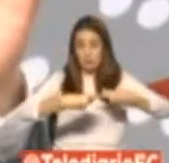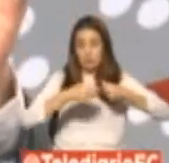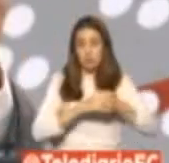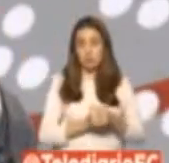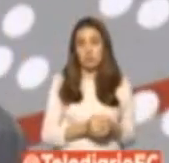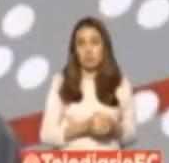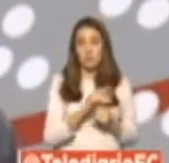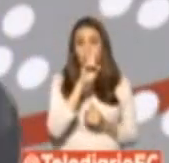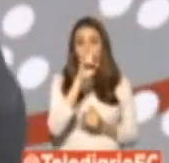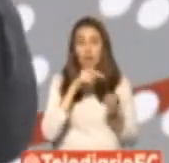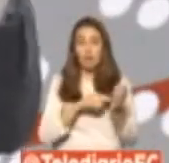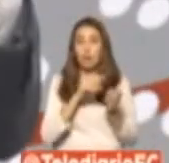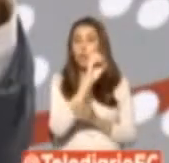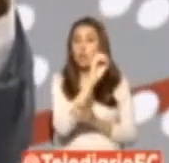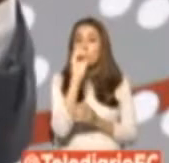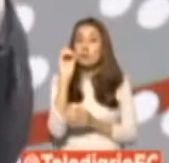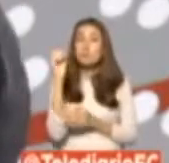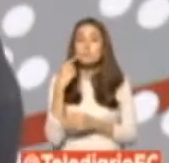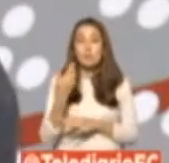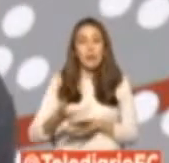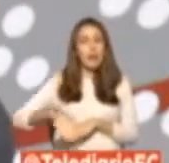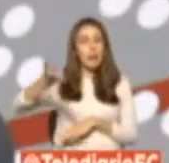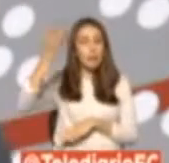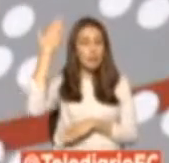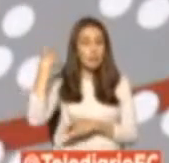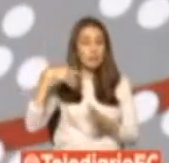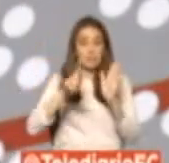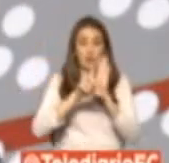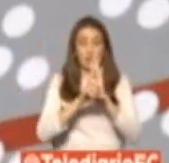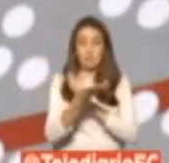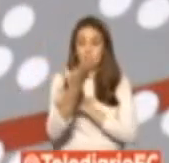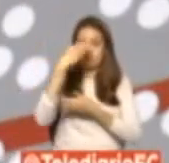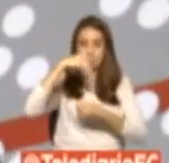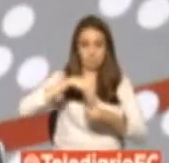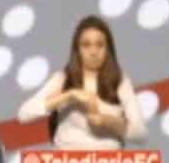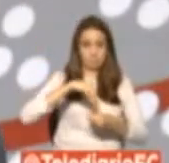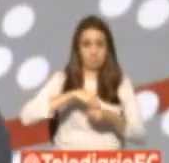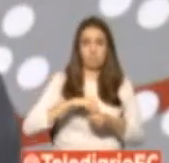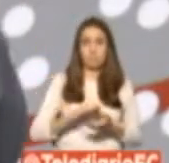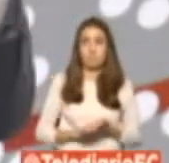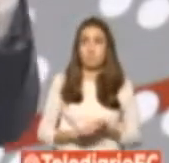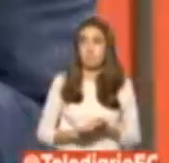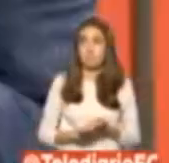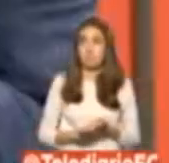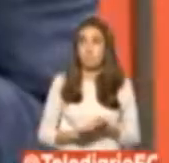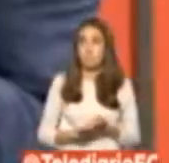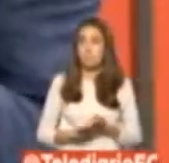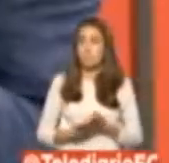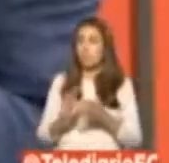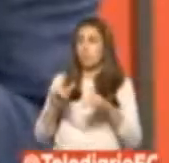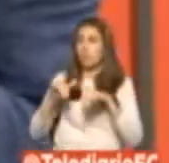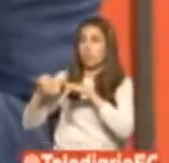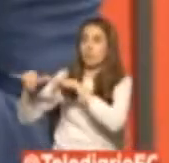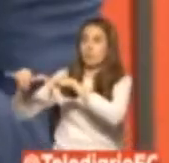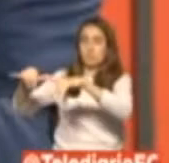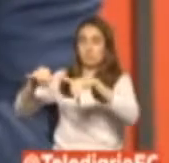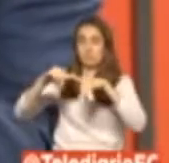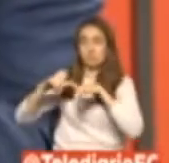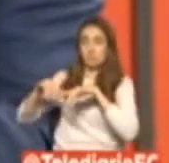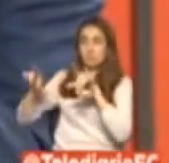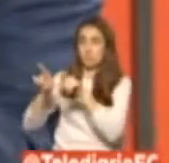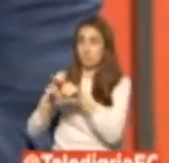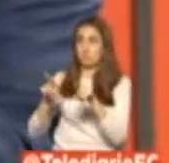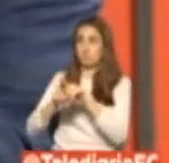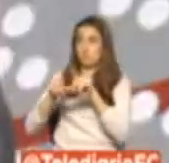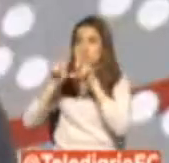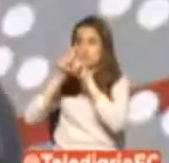2000, tenía más posibilidades respecto a los aportes. La pregunta no es unida a una democracia que depende de